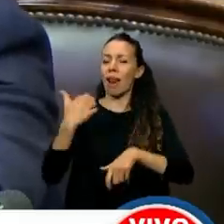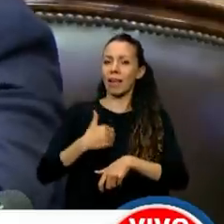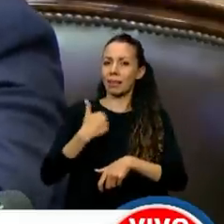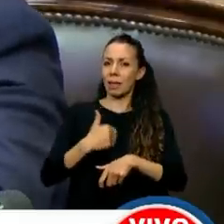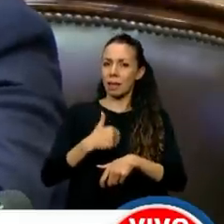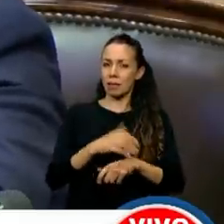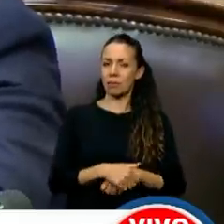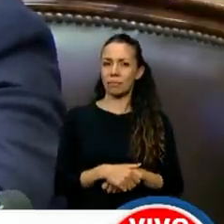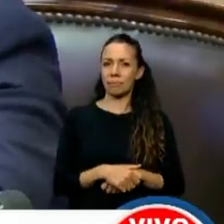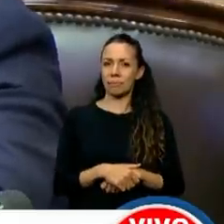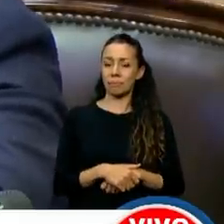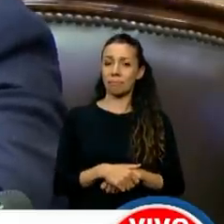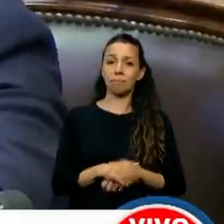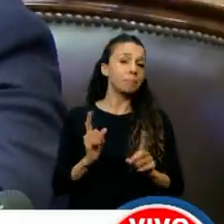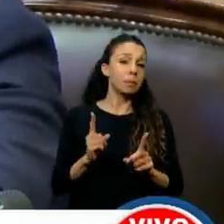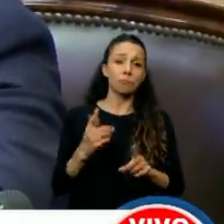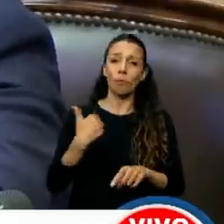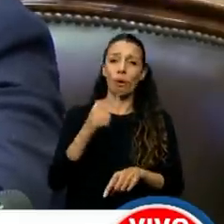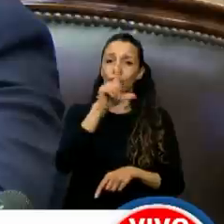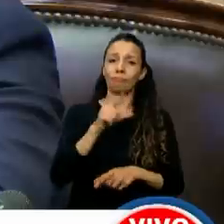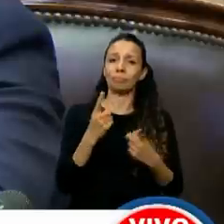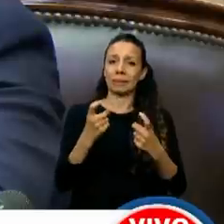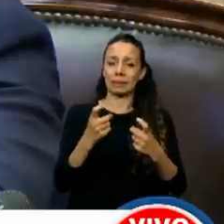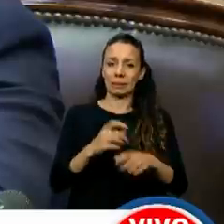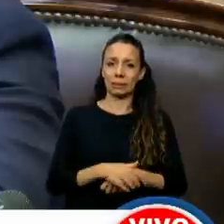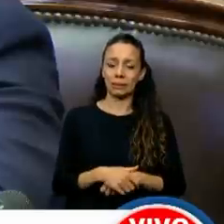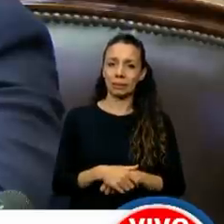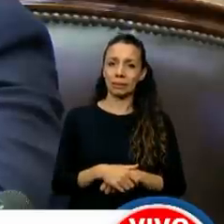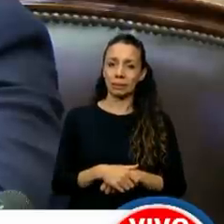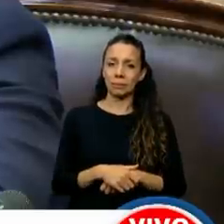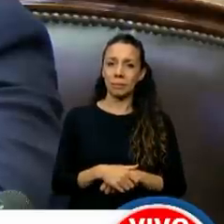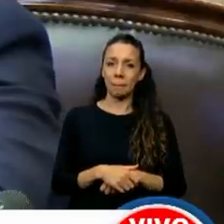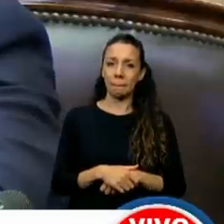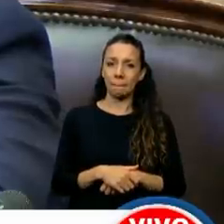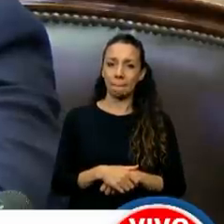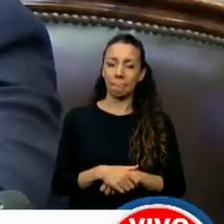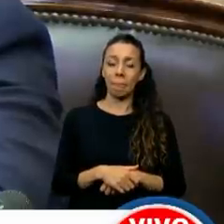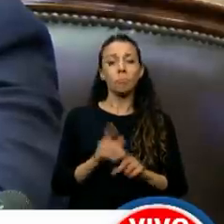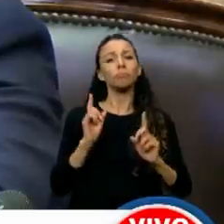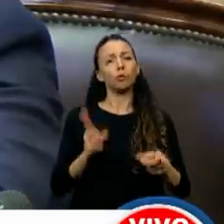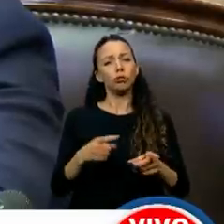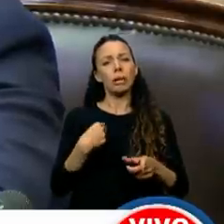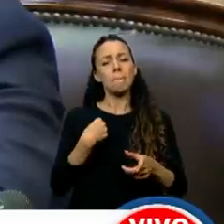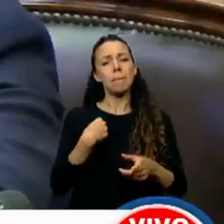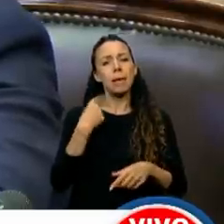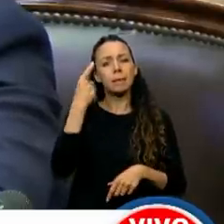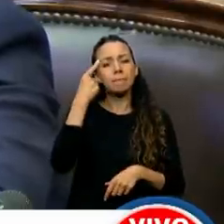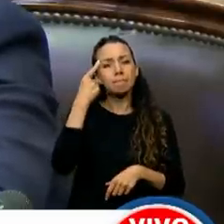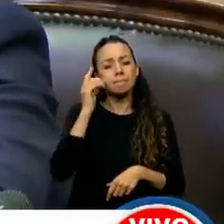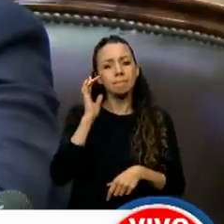qué necesita nuestro país pero también tengo que reconocer